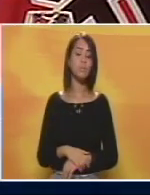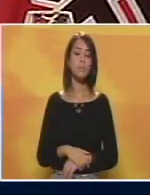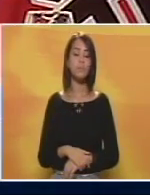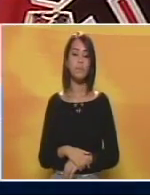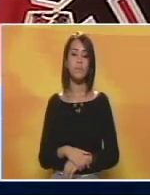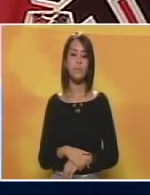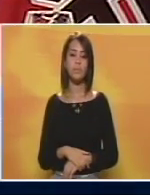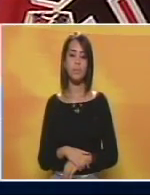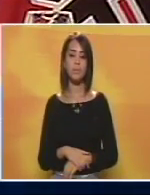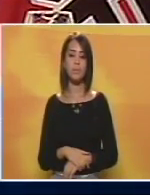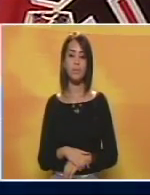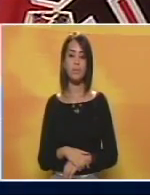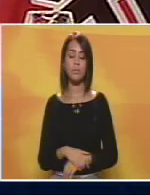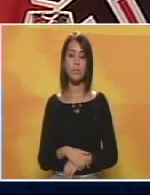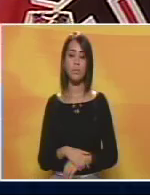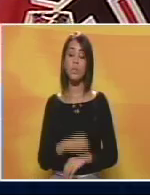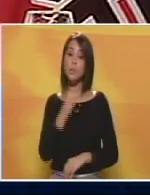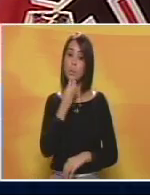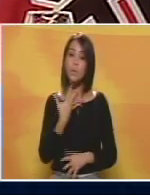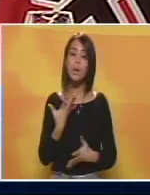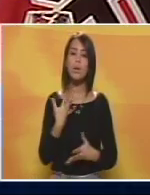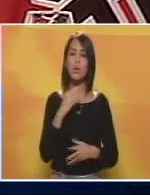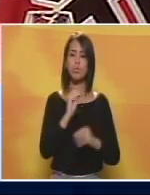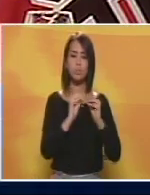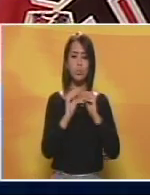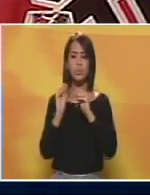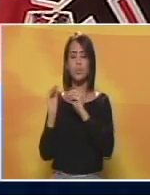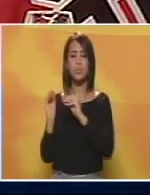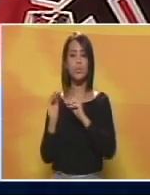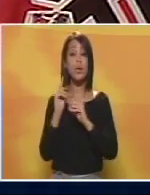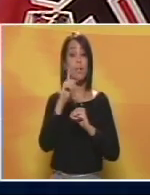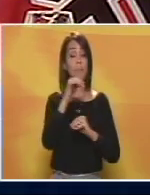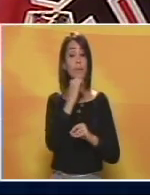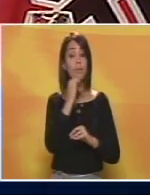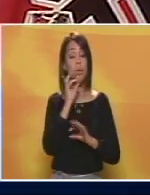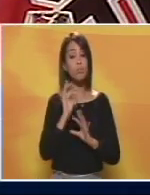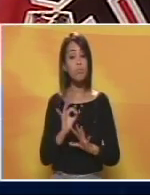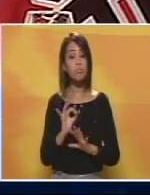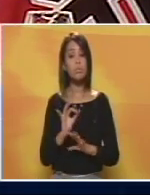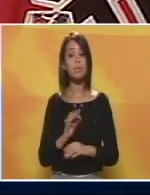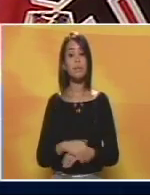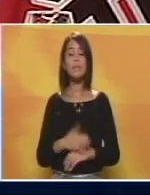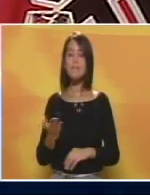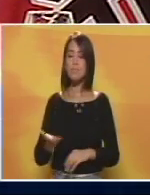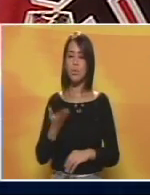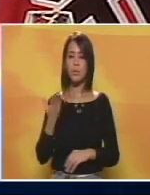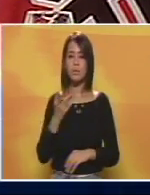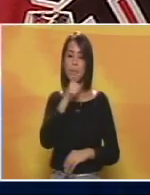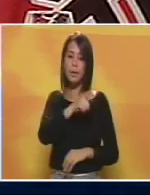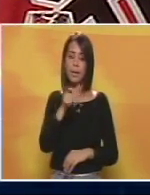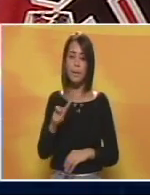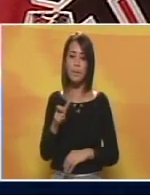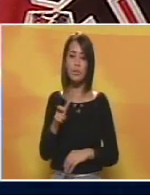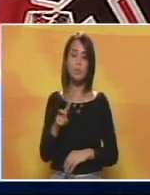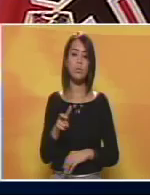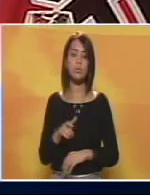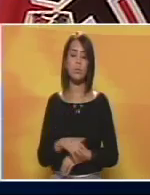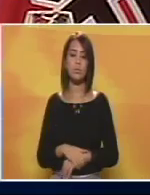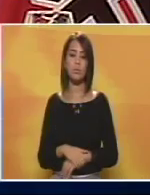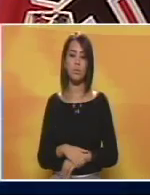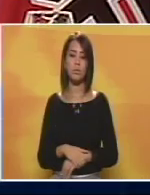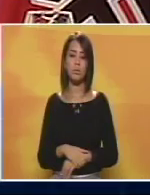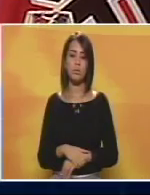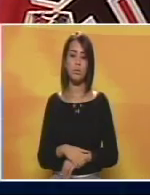oportuna se puedan dar estas notificaciones y esta información relevante para que las personas, no solamente